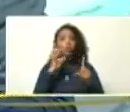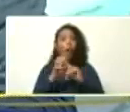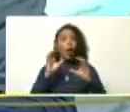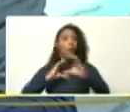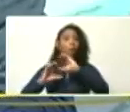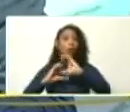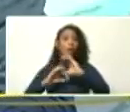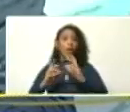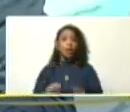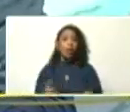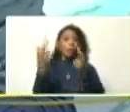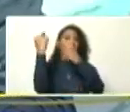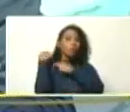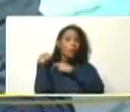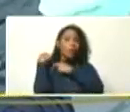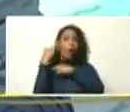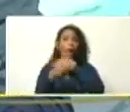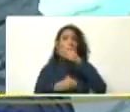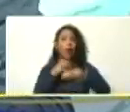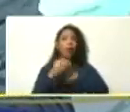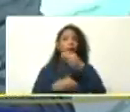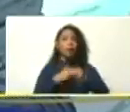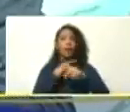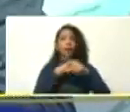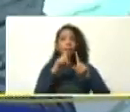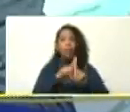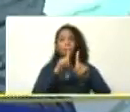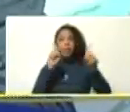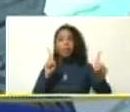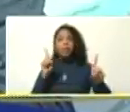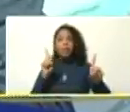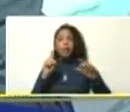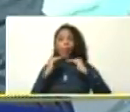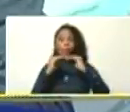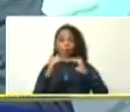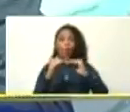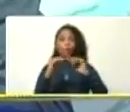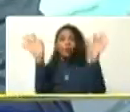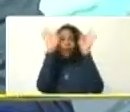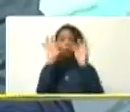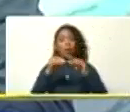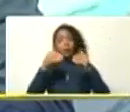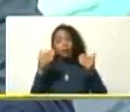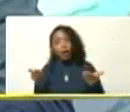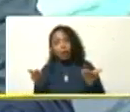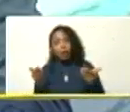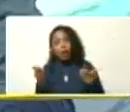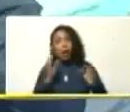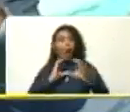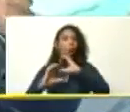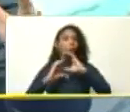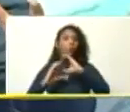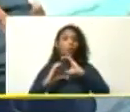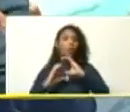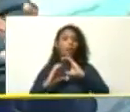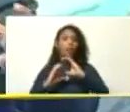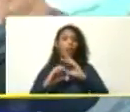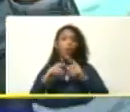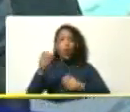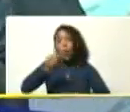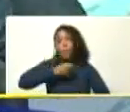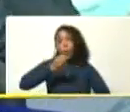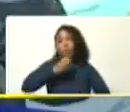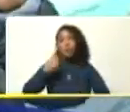han encargado de crear distancias artificiales. De modo pues que los medios de comunicación, los